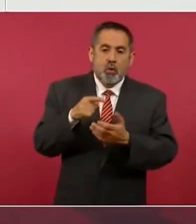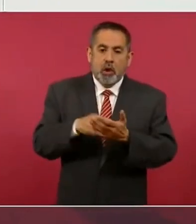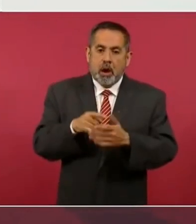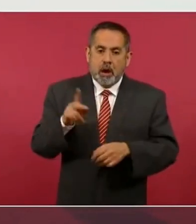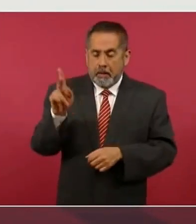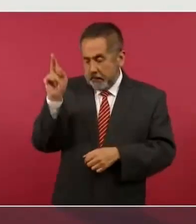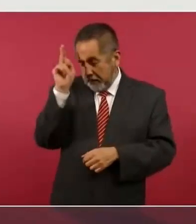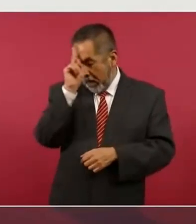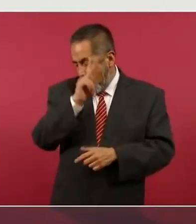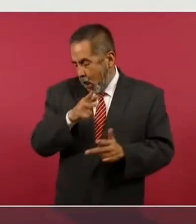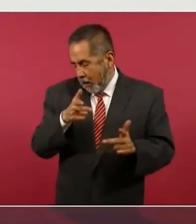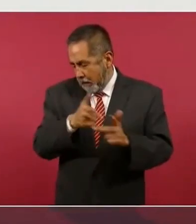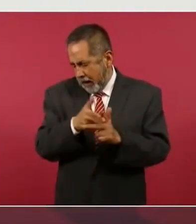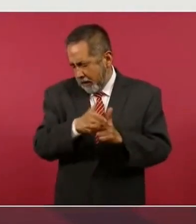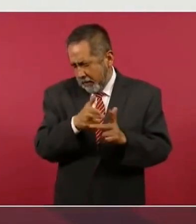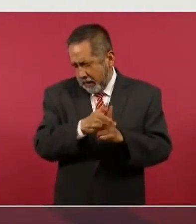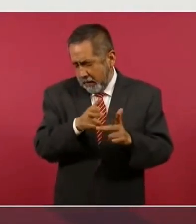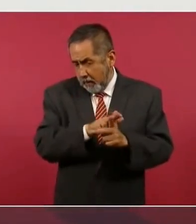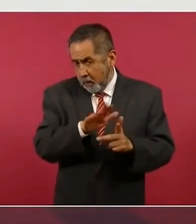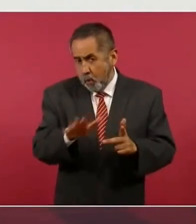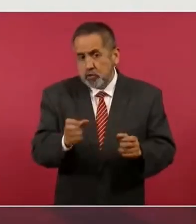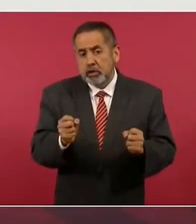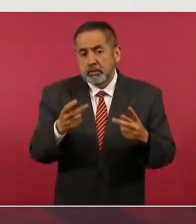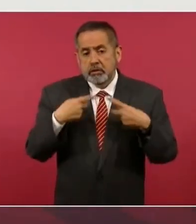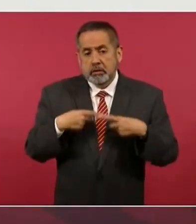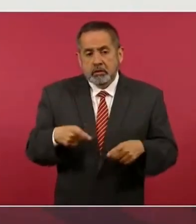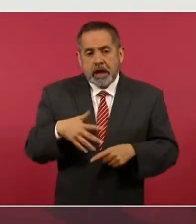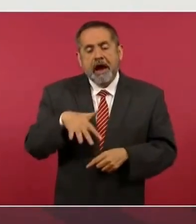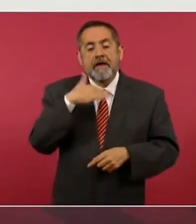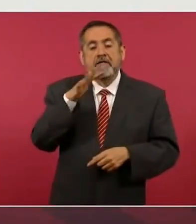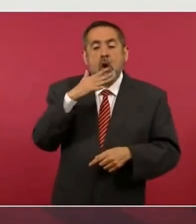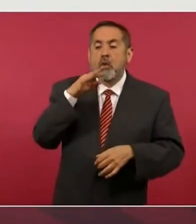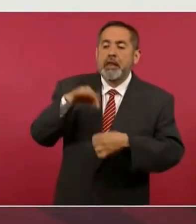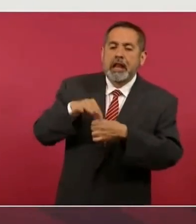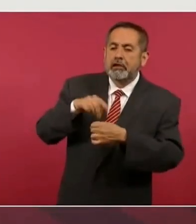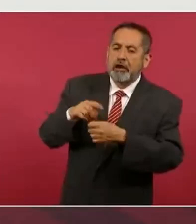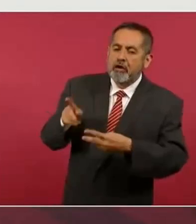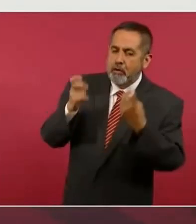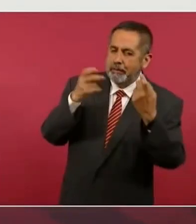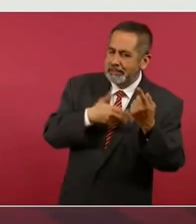el que entró después de un fraude electoral,